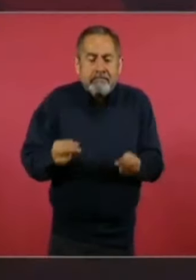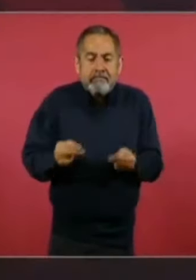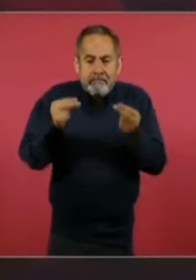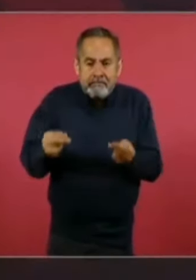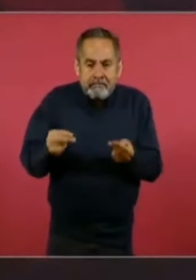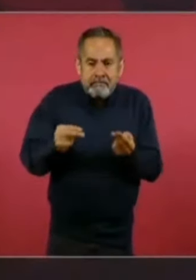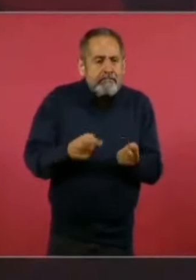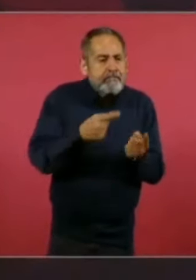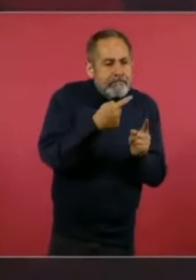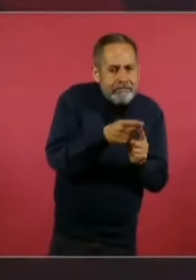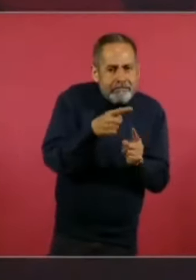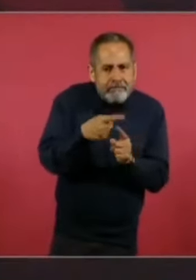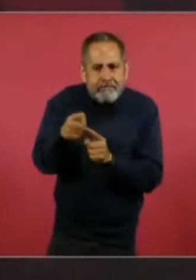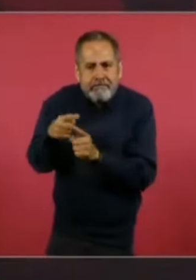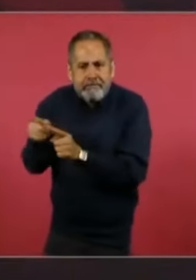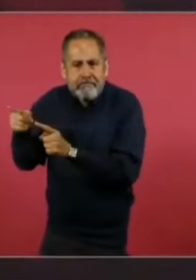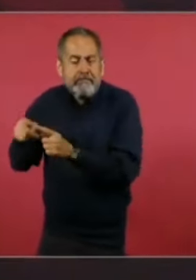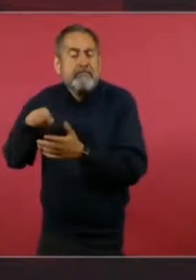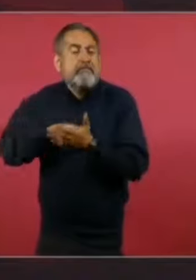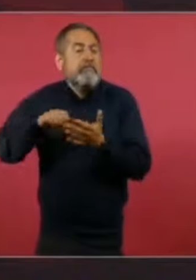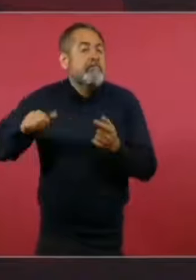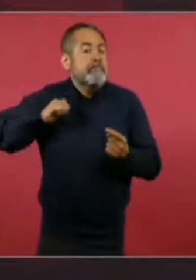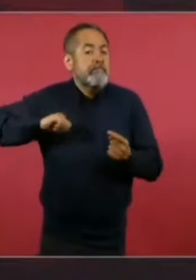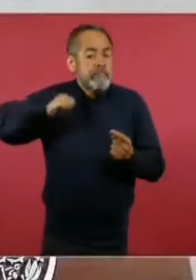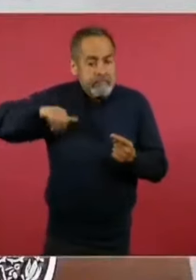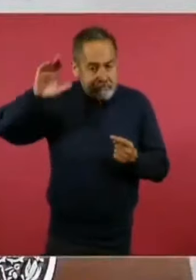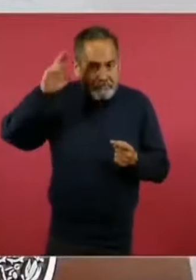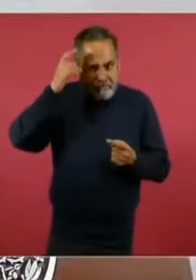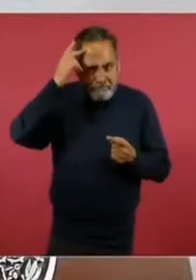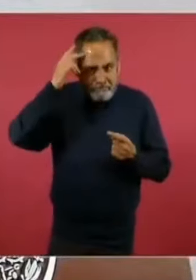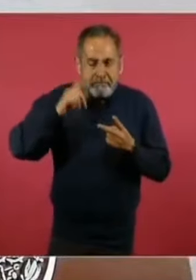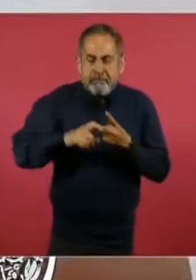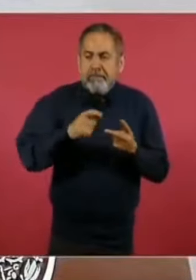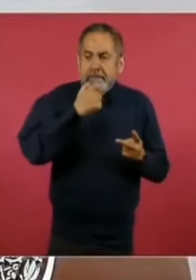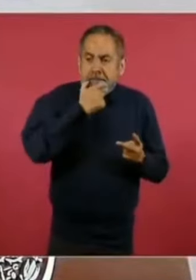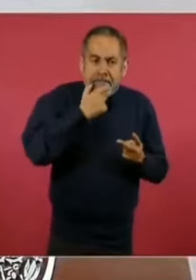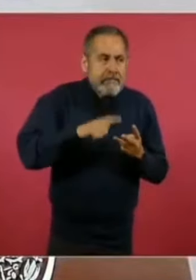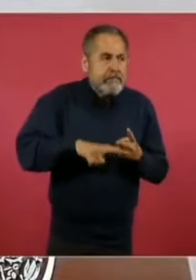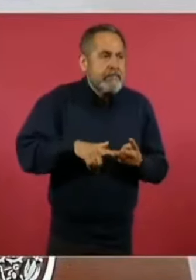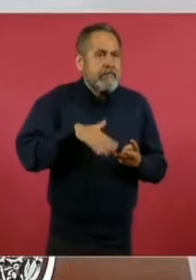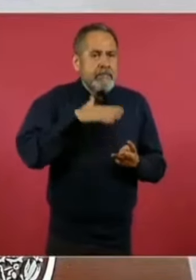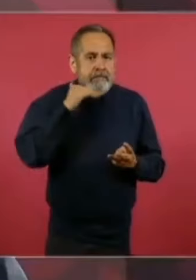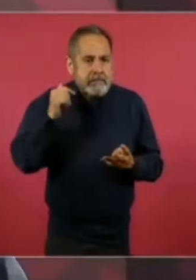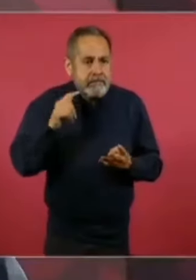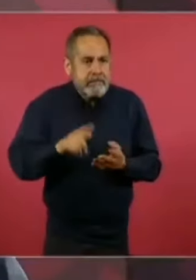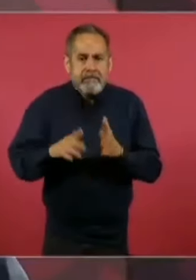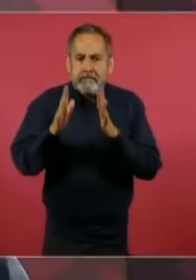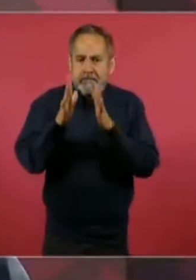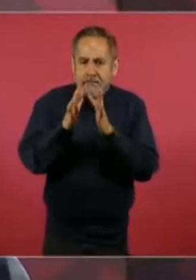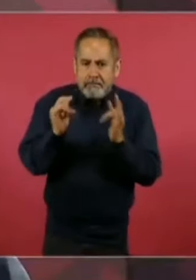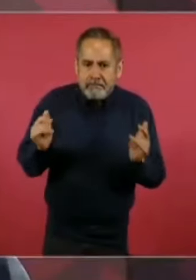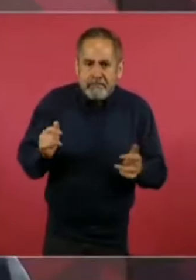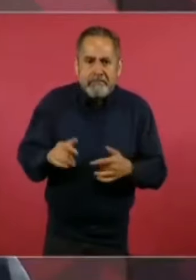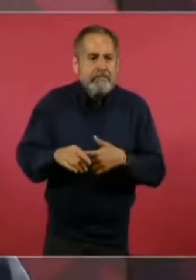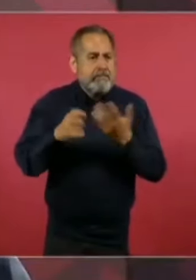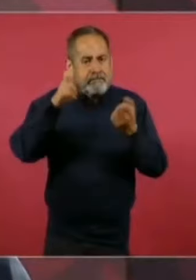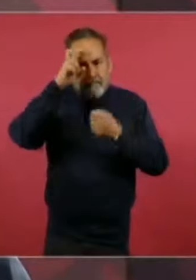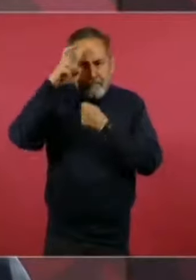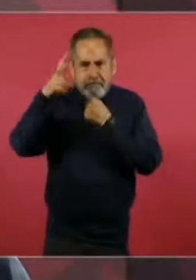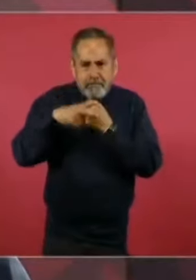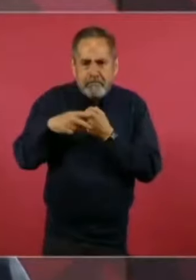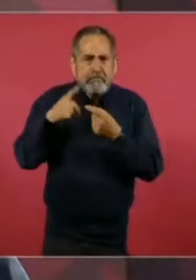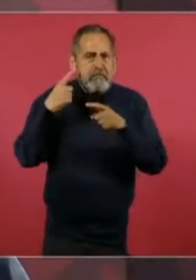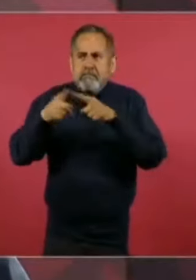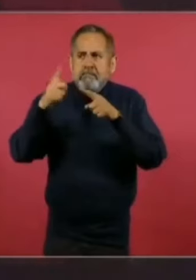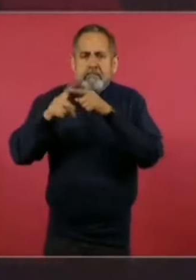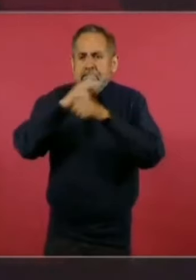alemana, inglesa, sí, francesa, de Europa y de